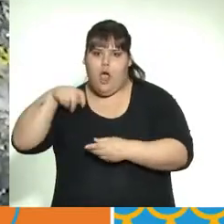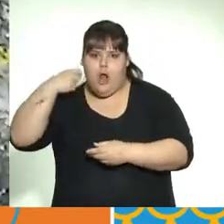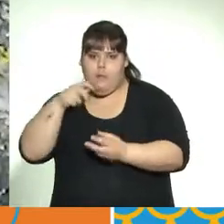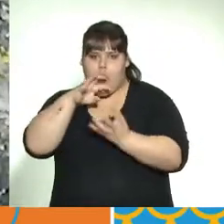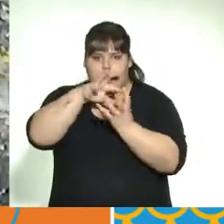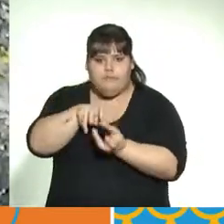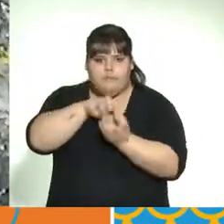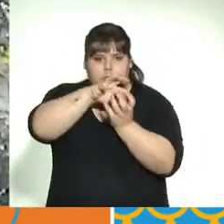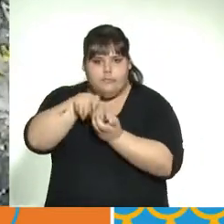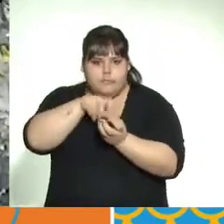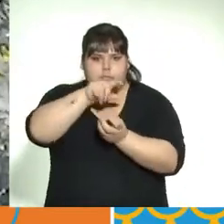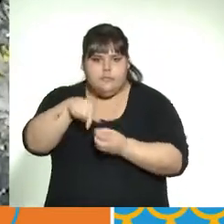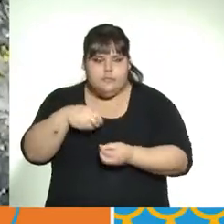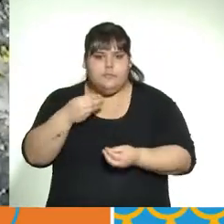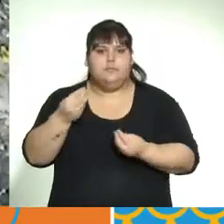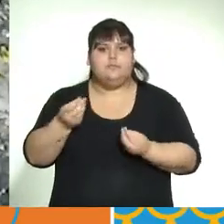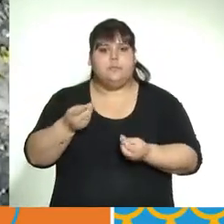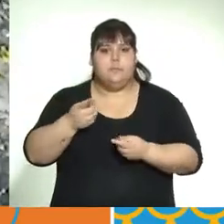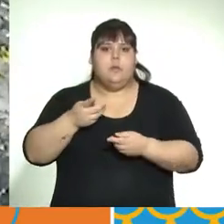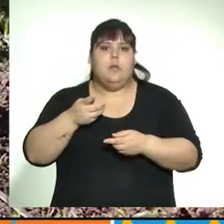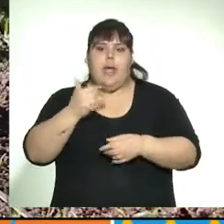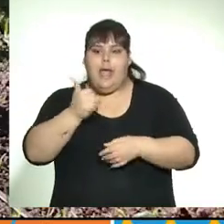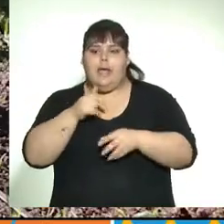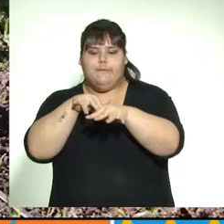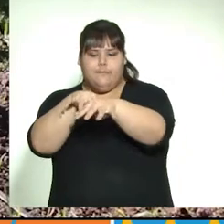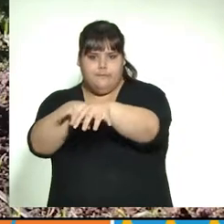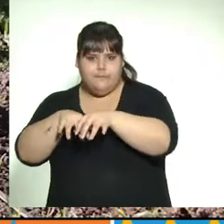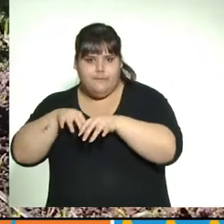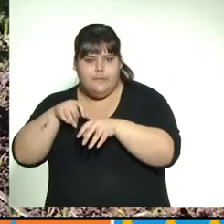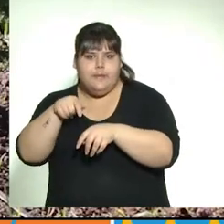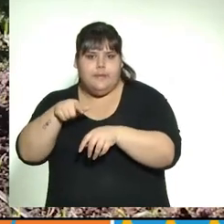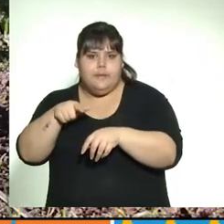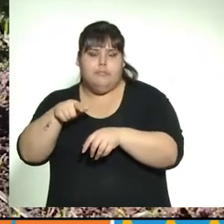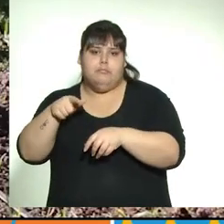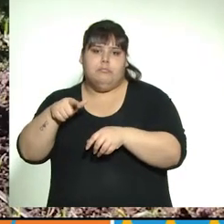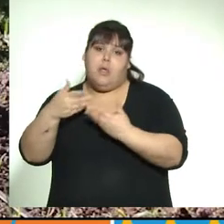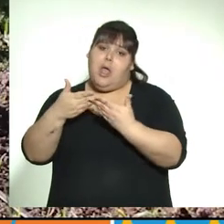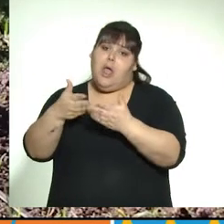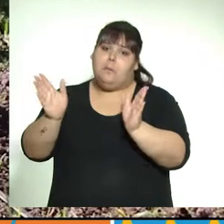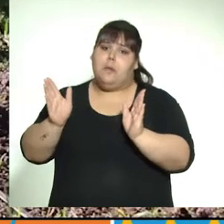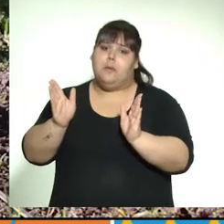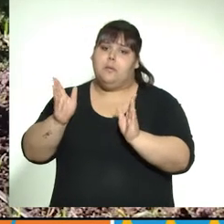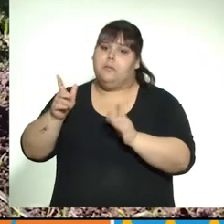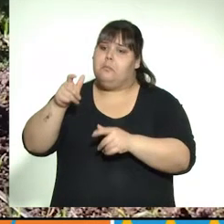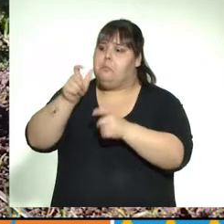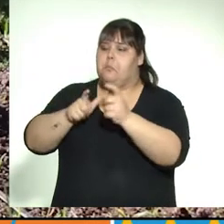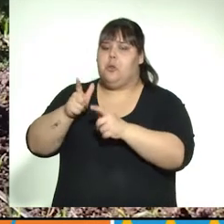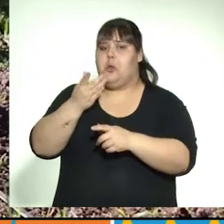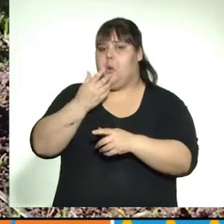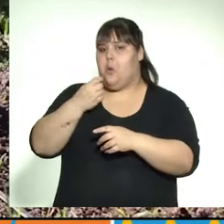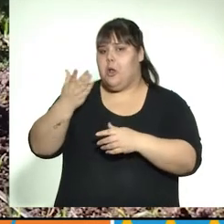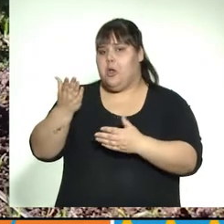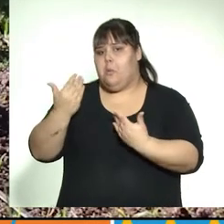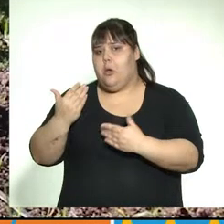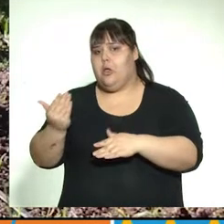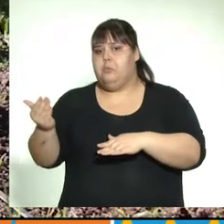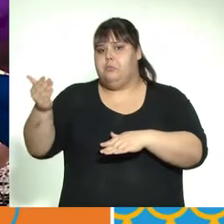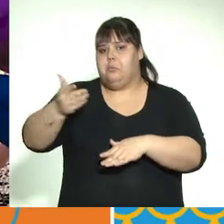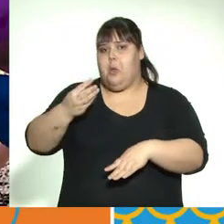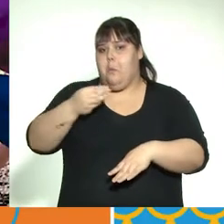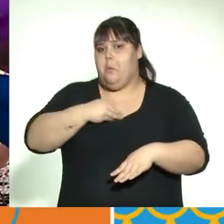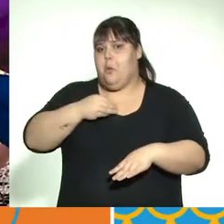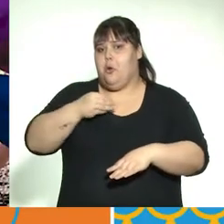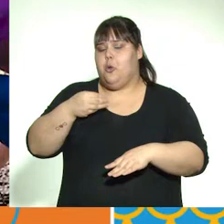para animales. También hay una huerta, que es una huerta que está abierta también a la